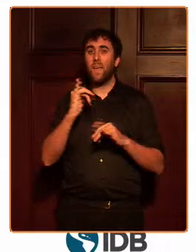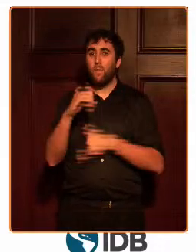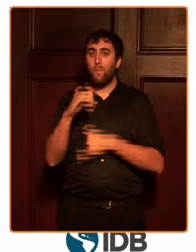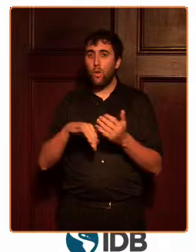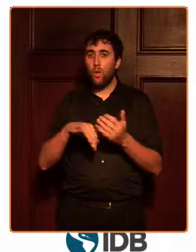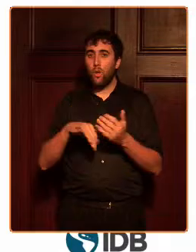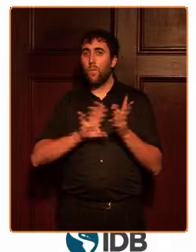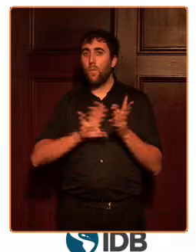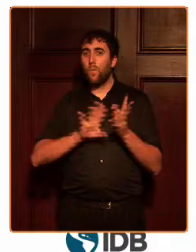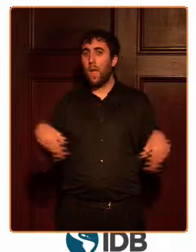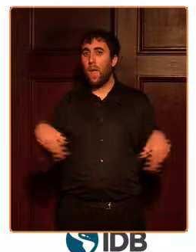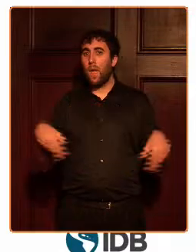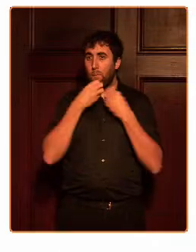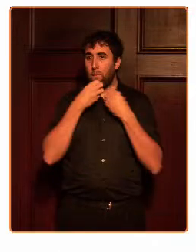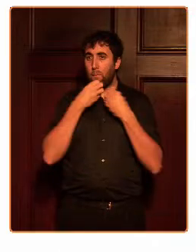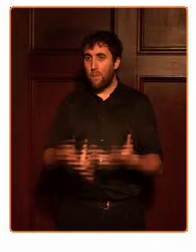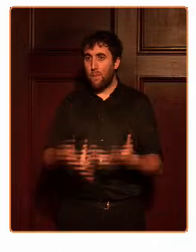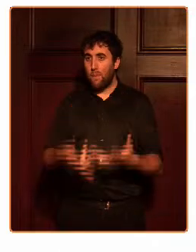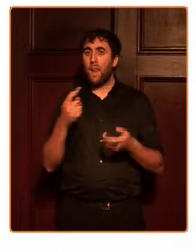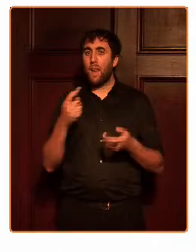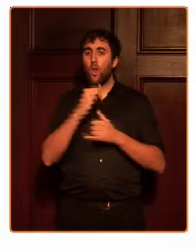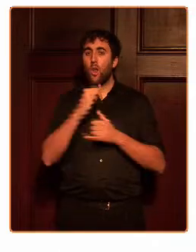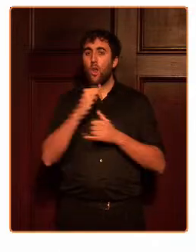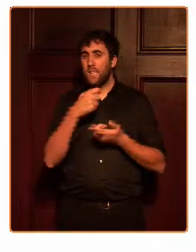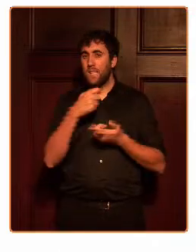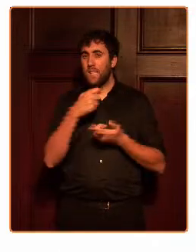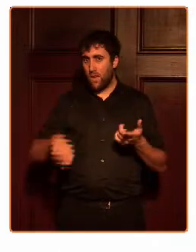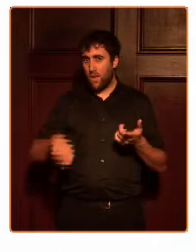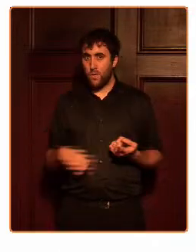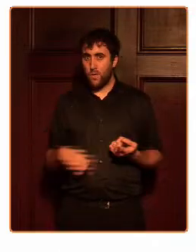y para mejorar la productividad.